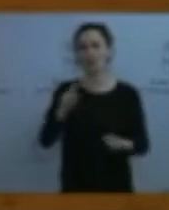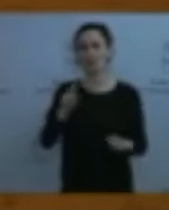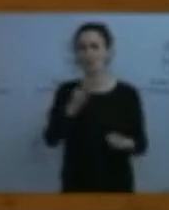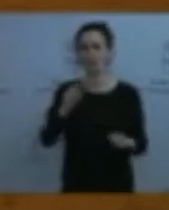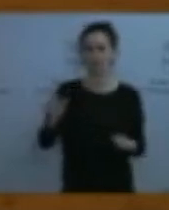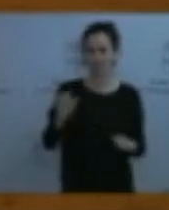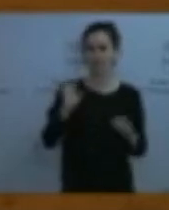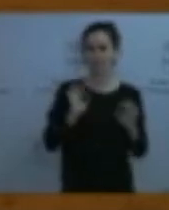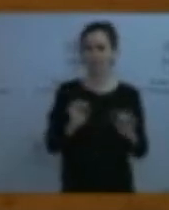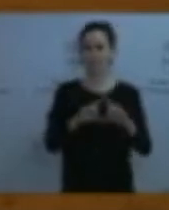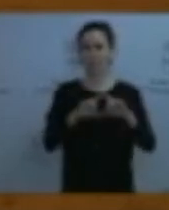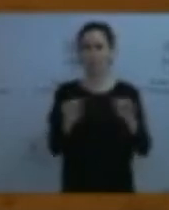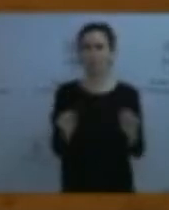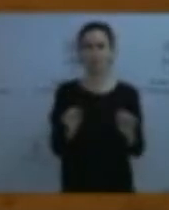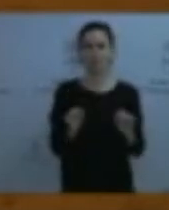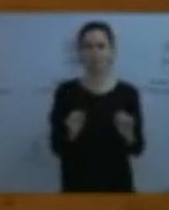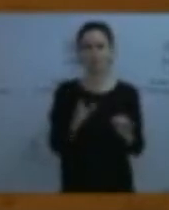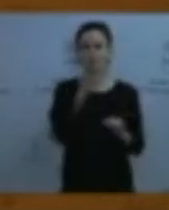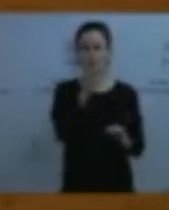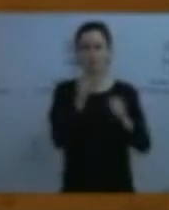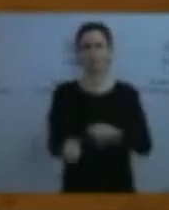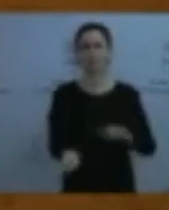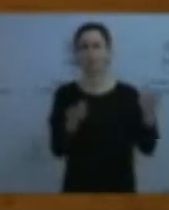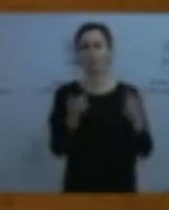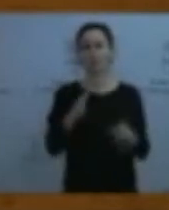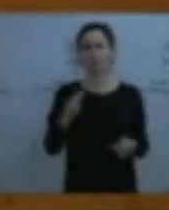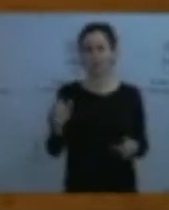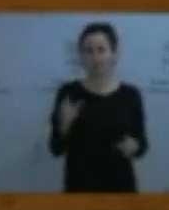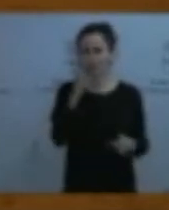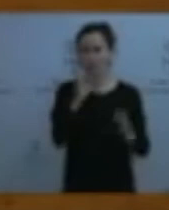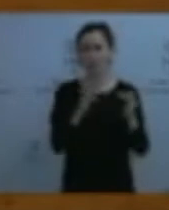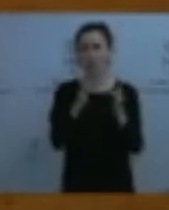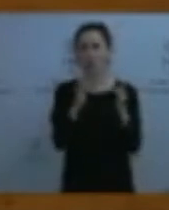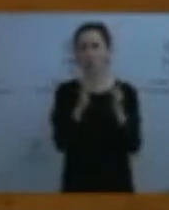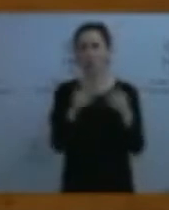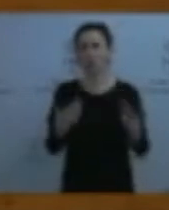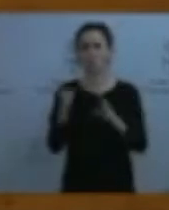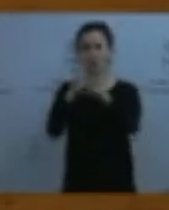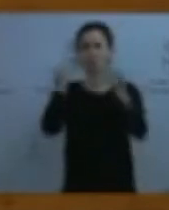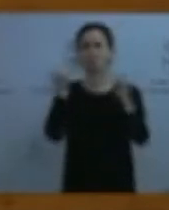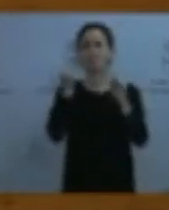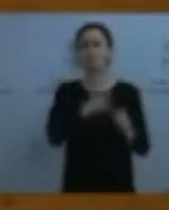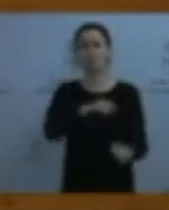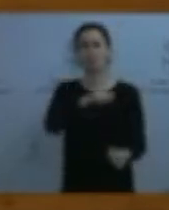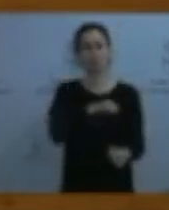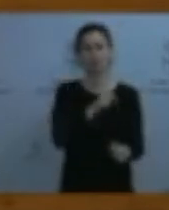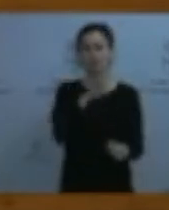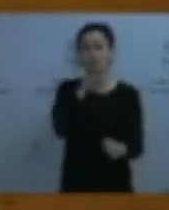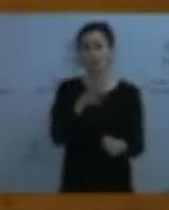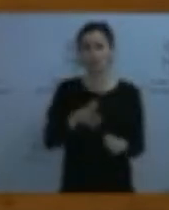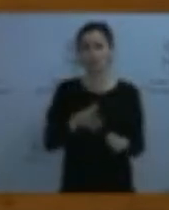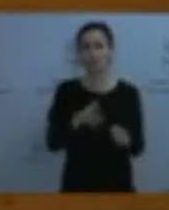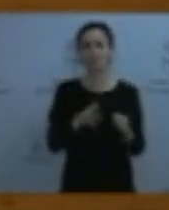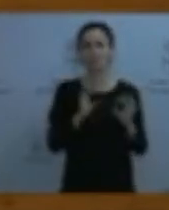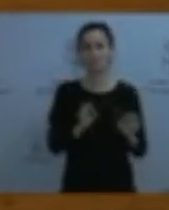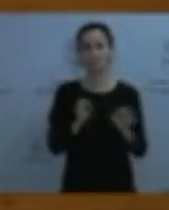asturiana que trabaje con los inmigrantes en el Reino Unido, qué contactos está teniendo con los consulados españoles, qué materiales informativos